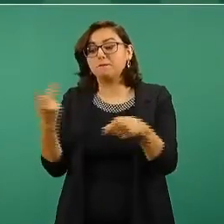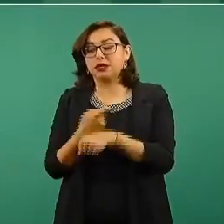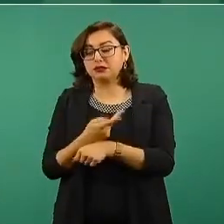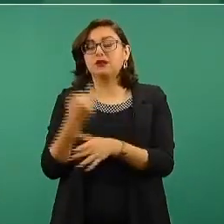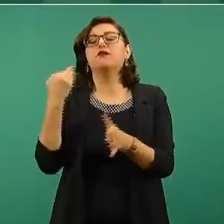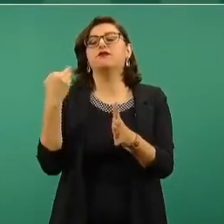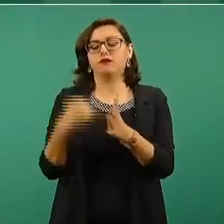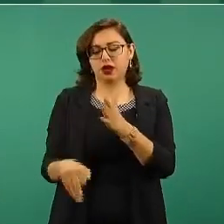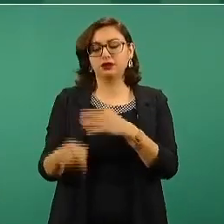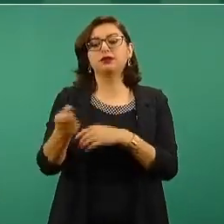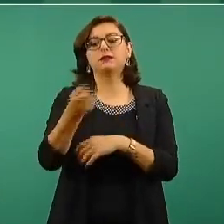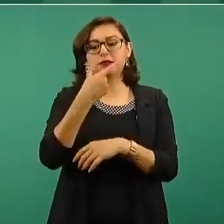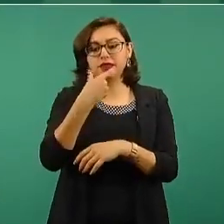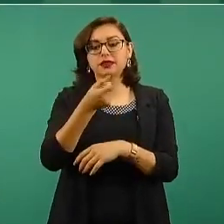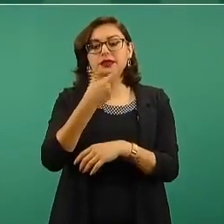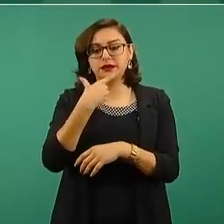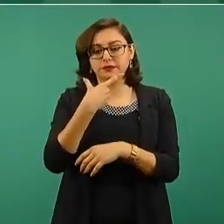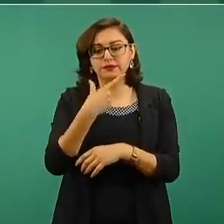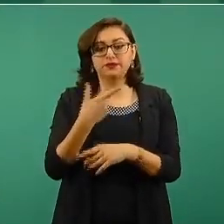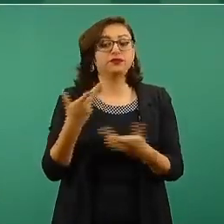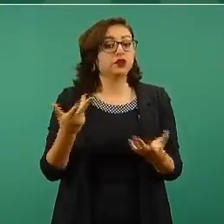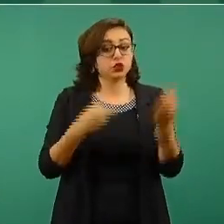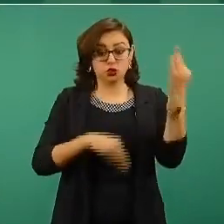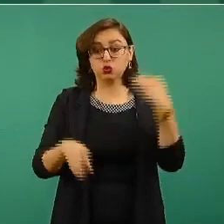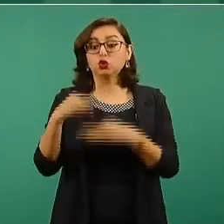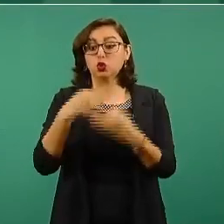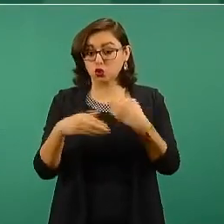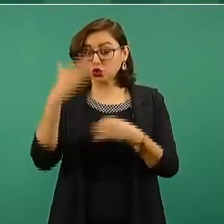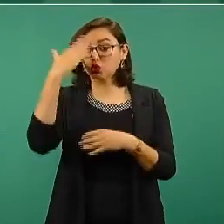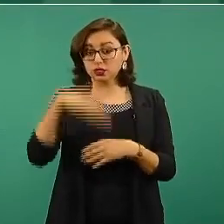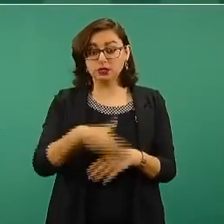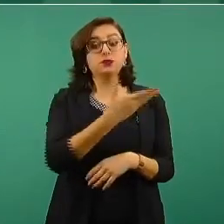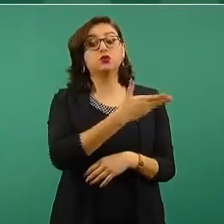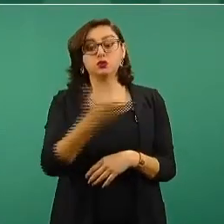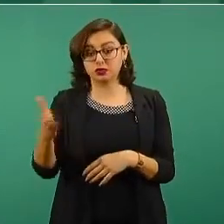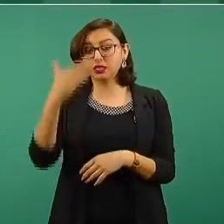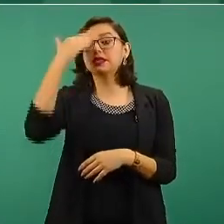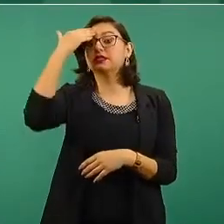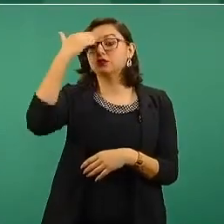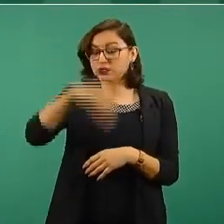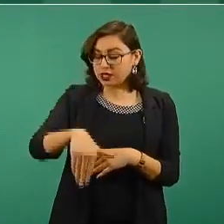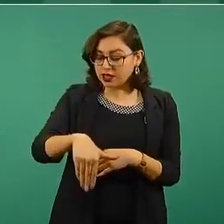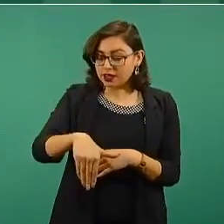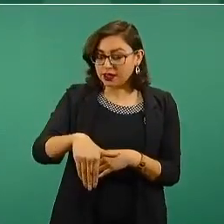nada más puntualizo, y todos lo saben, ustedes lo saben, lo manejan en sus